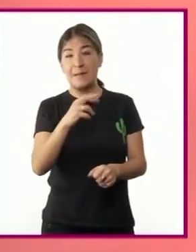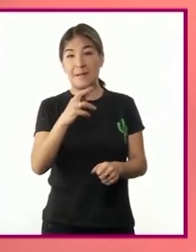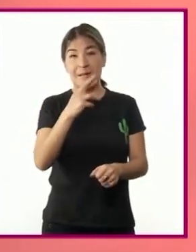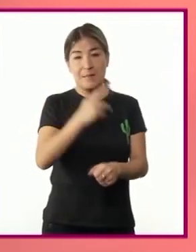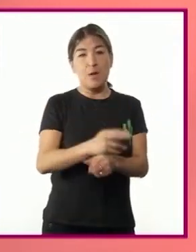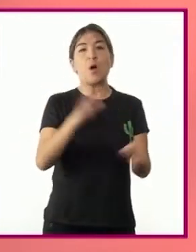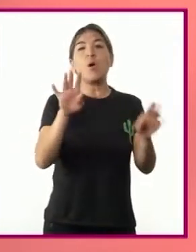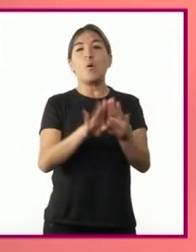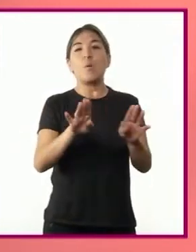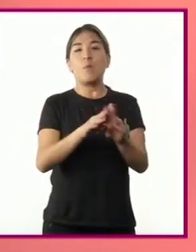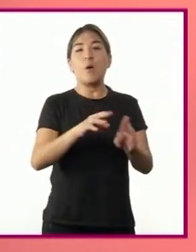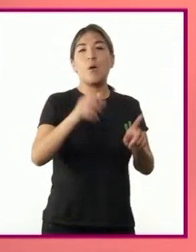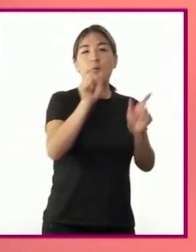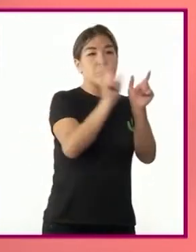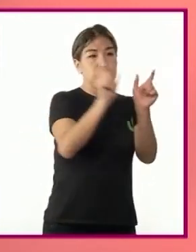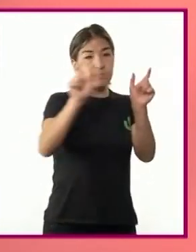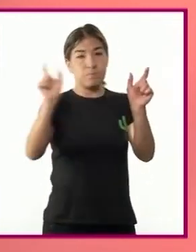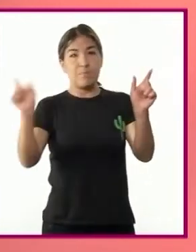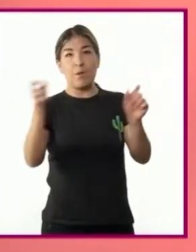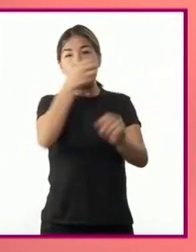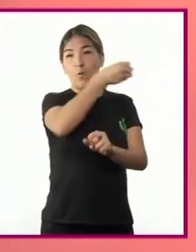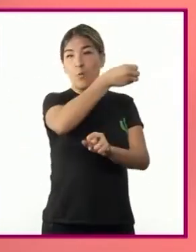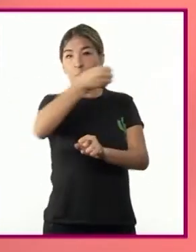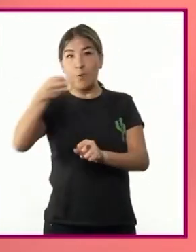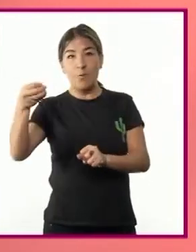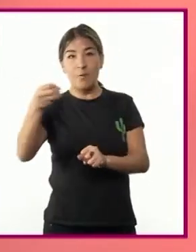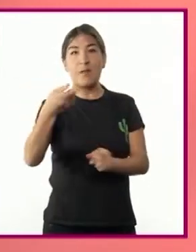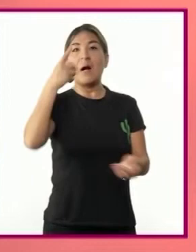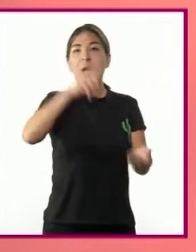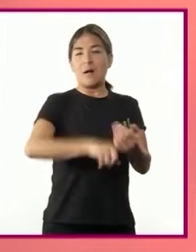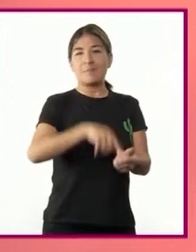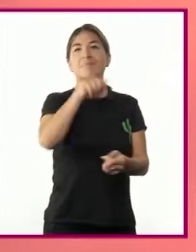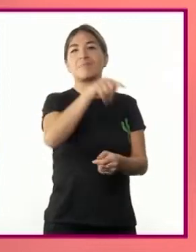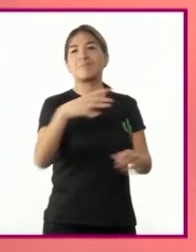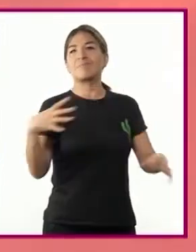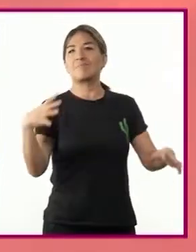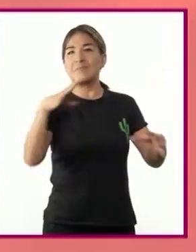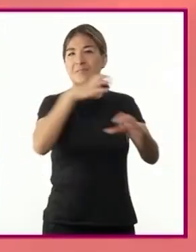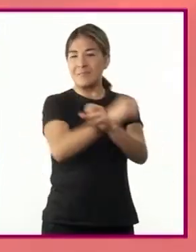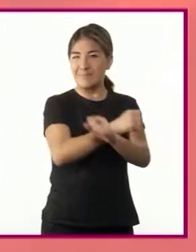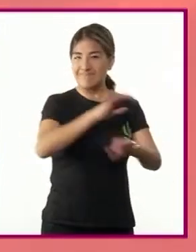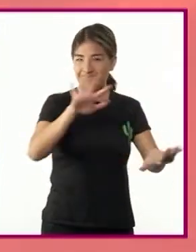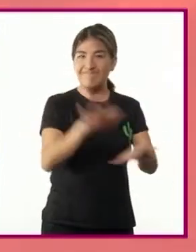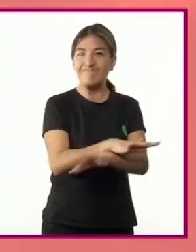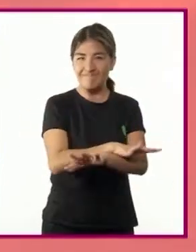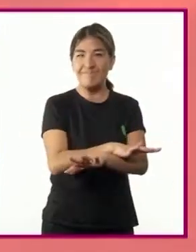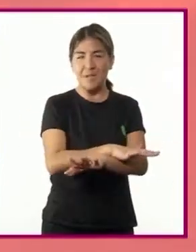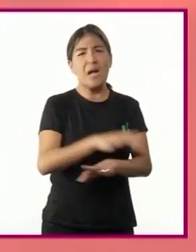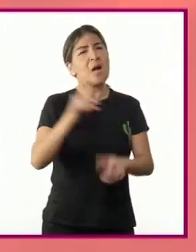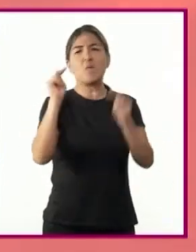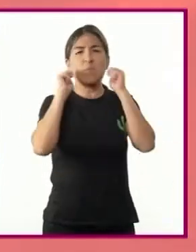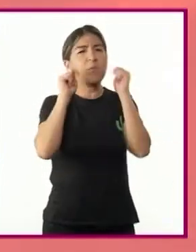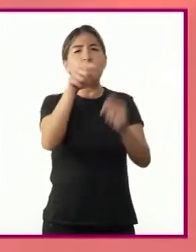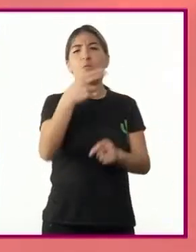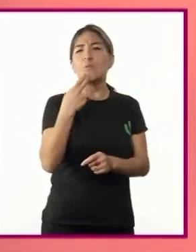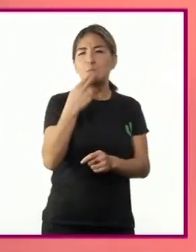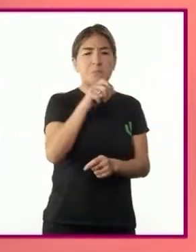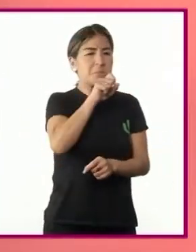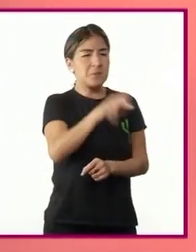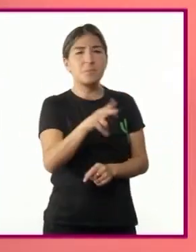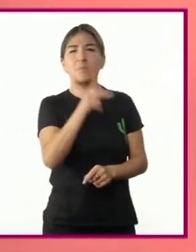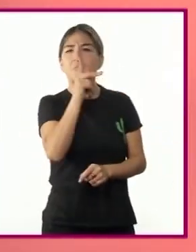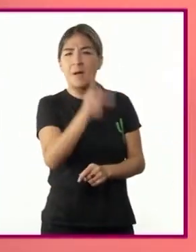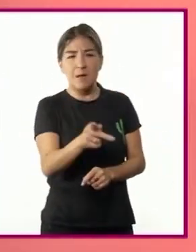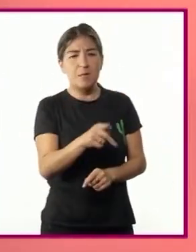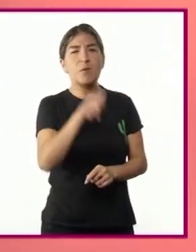orden en el que están las palabras en una oración, el significado cambia, aunque uses las mismas palabras o